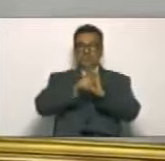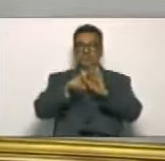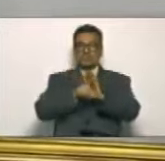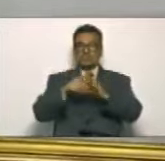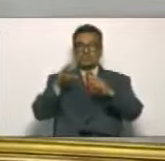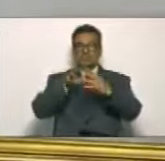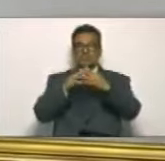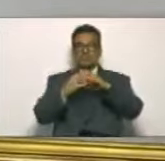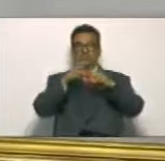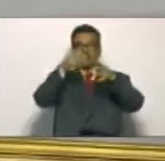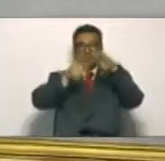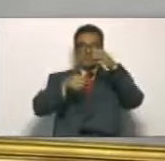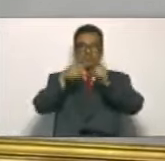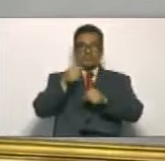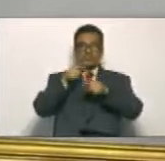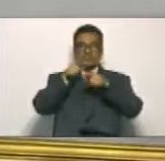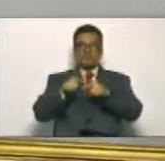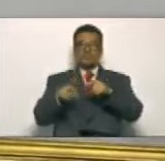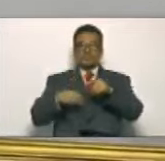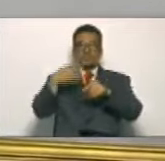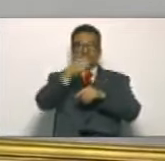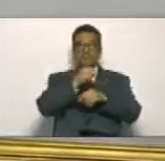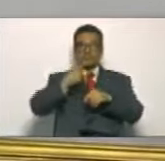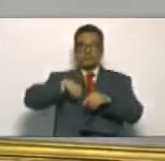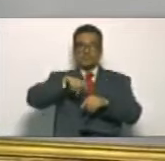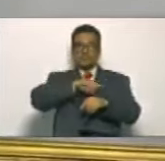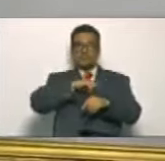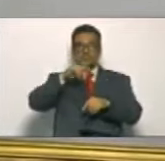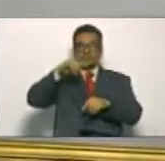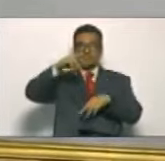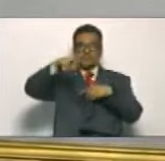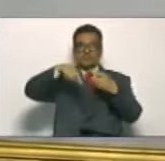consejos comunales. Forma parte de los logros de nuestra revolución.